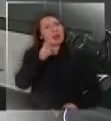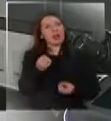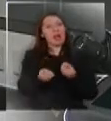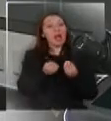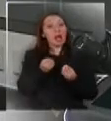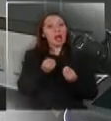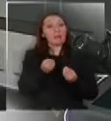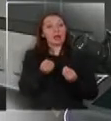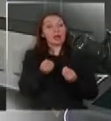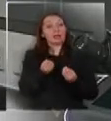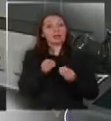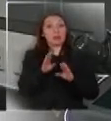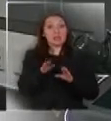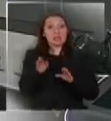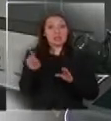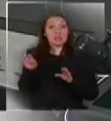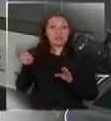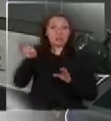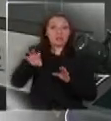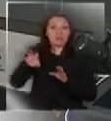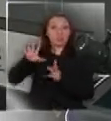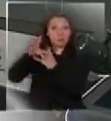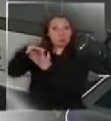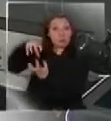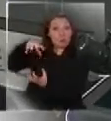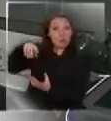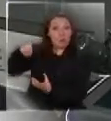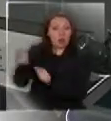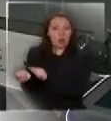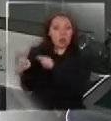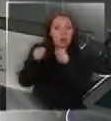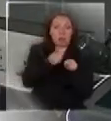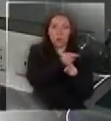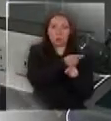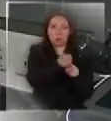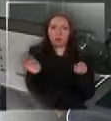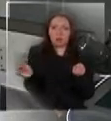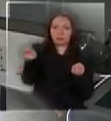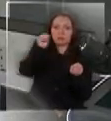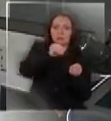pasaría si pusiera las proteínas de esta medusa en el gusano?